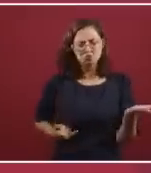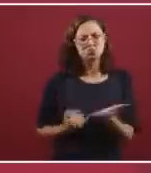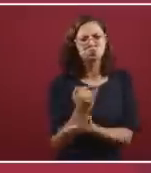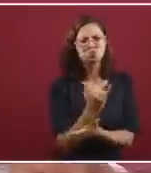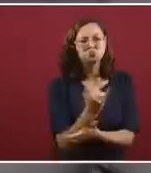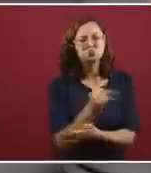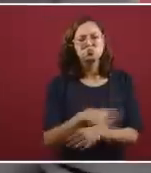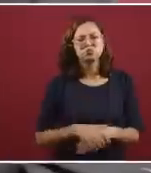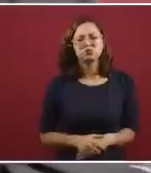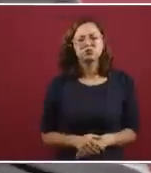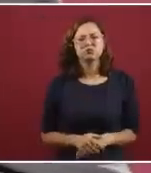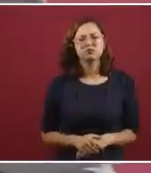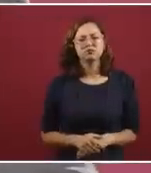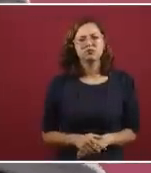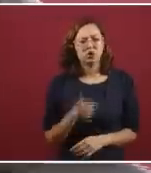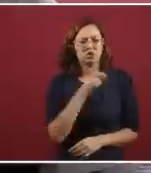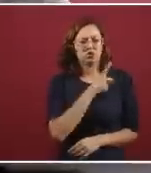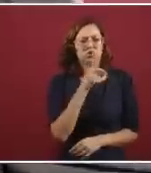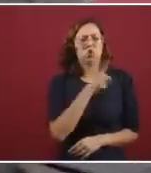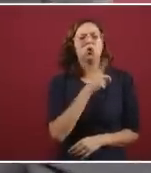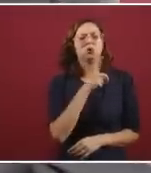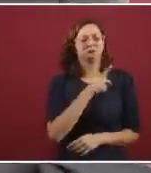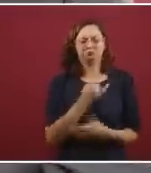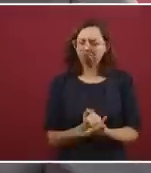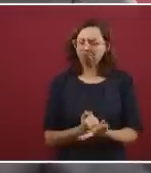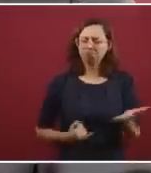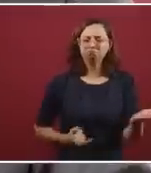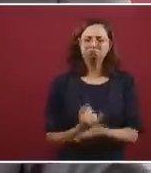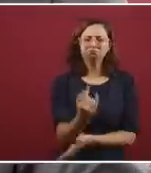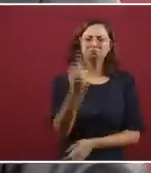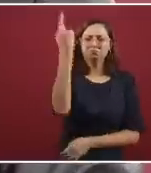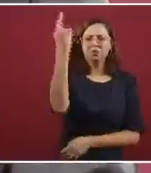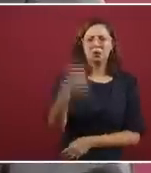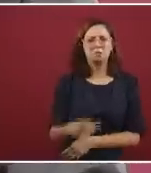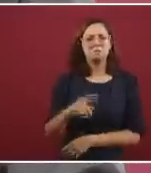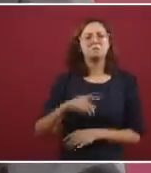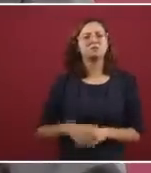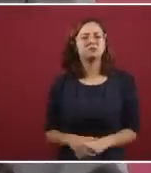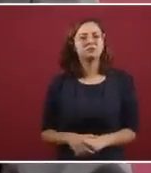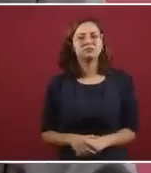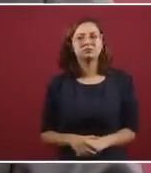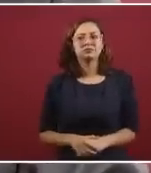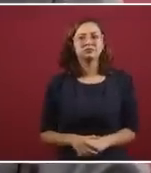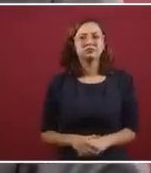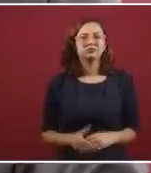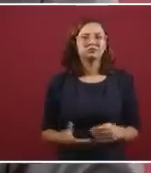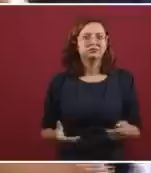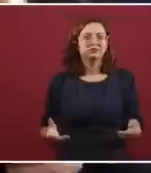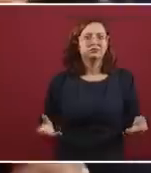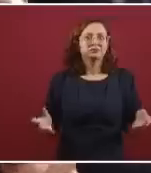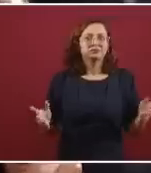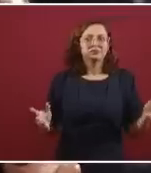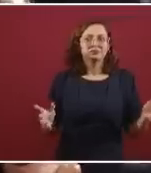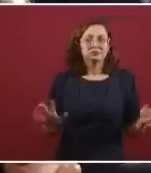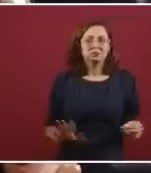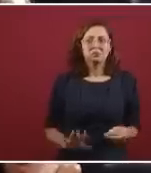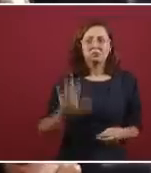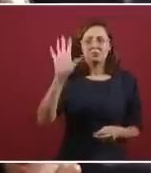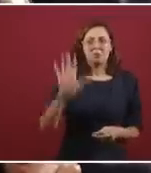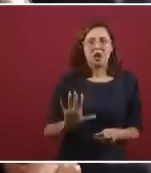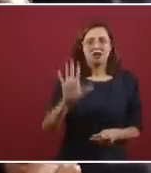pues este se vería como un alto autoritario